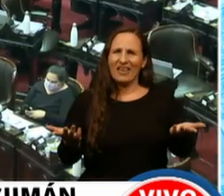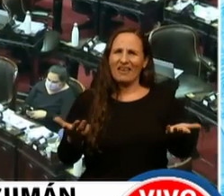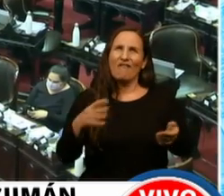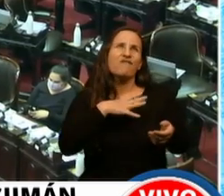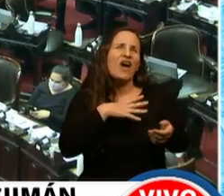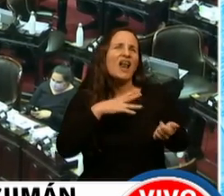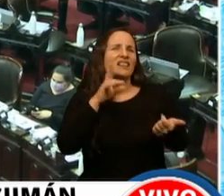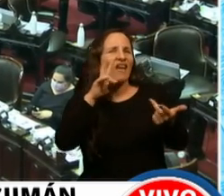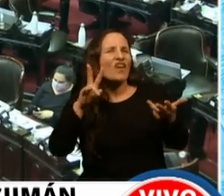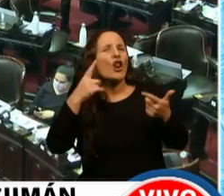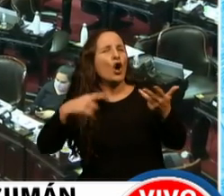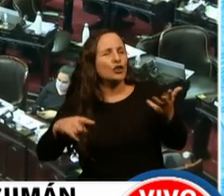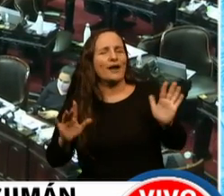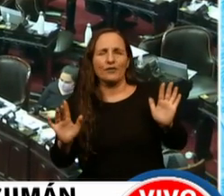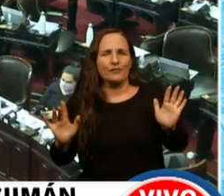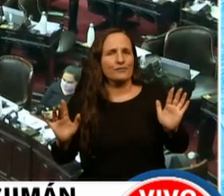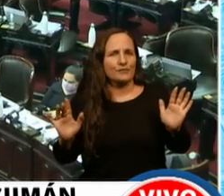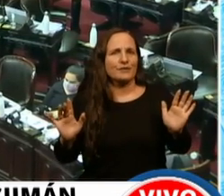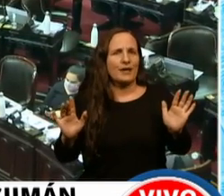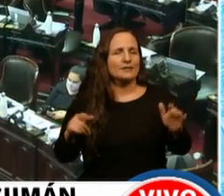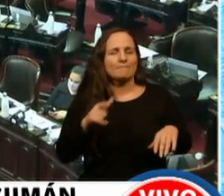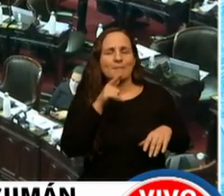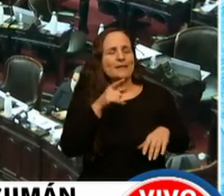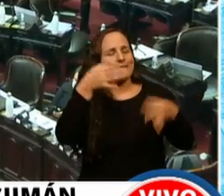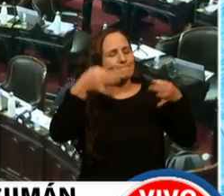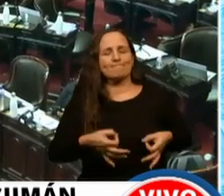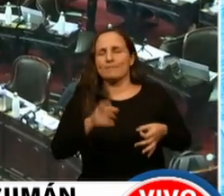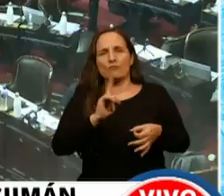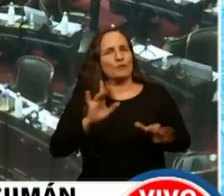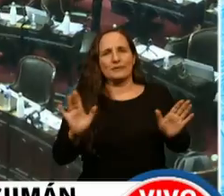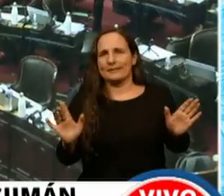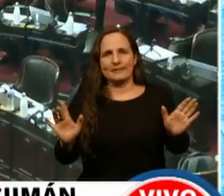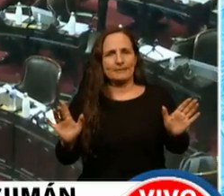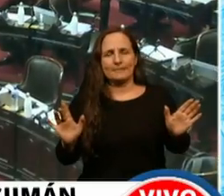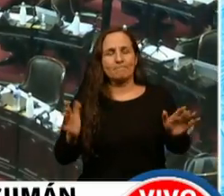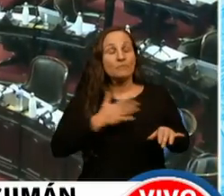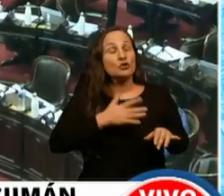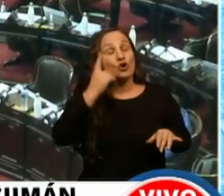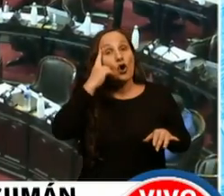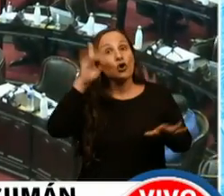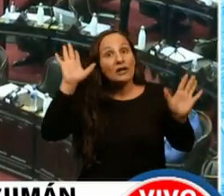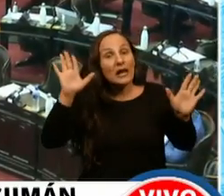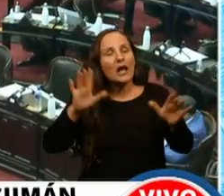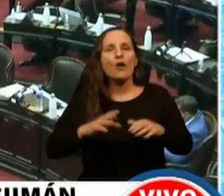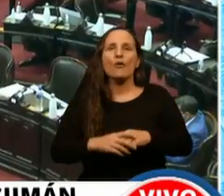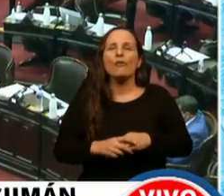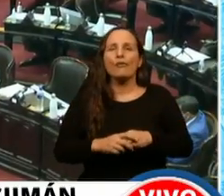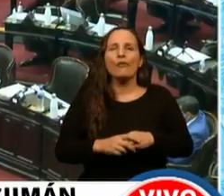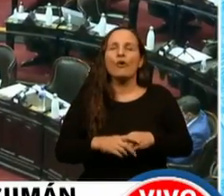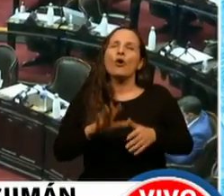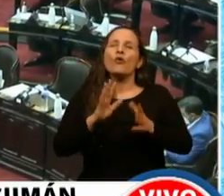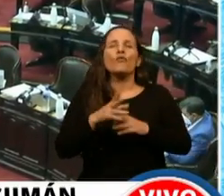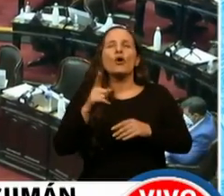parámetros realmente me parece un desatino mayor creo señor presidente que sean utilizados parámetros